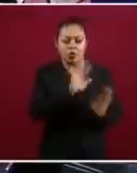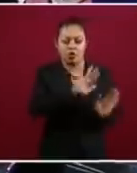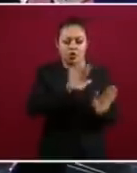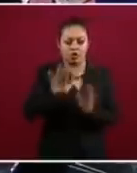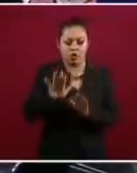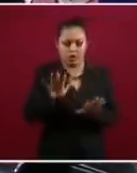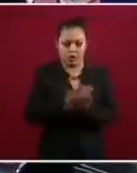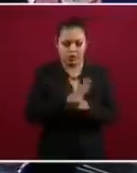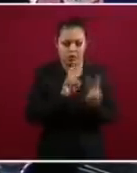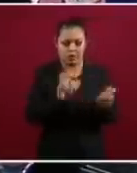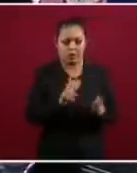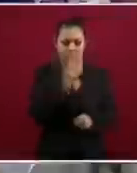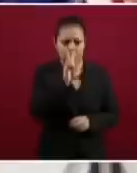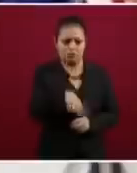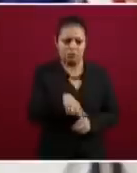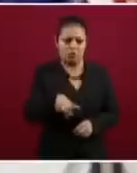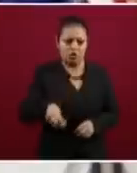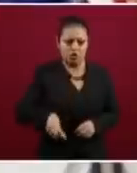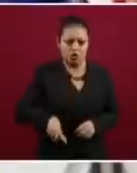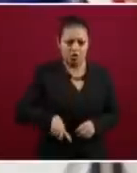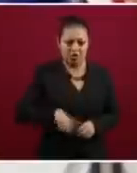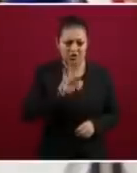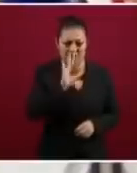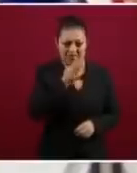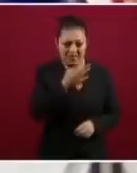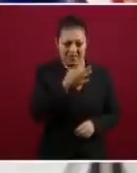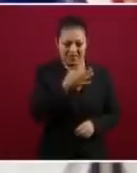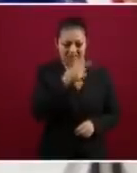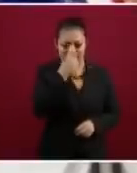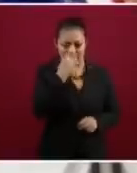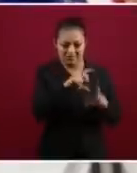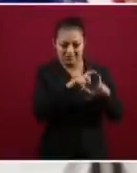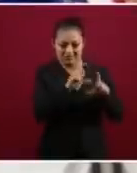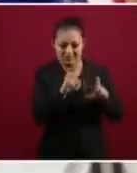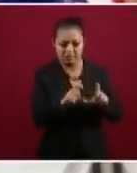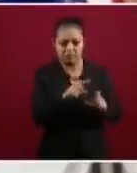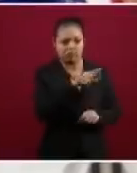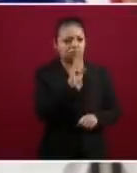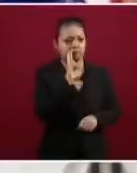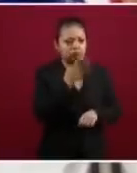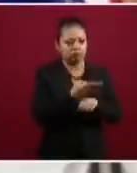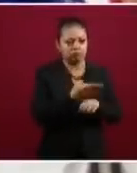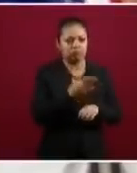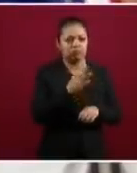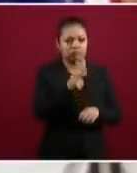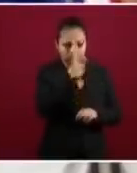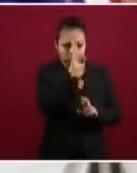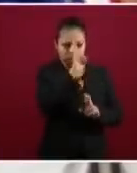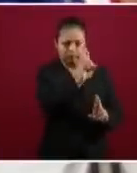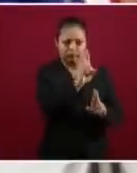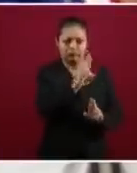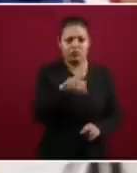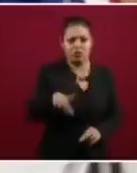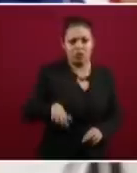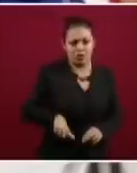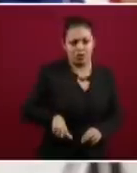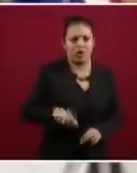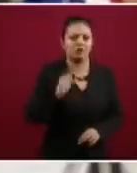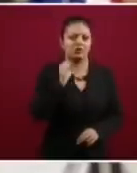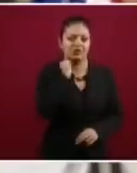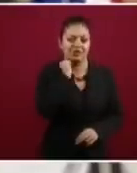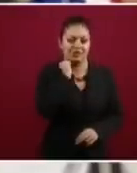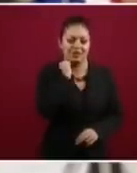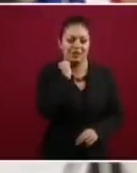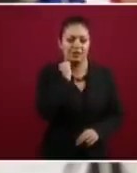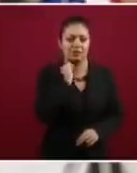que el gobierno federal es respetuoso de la autonomía de los sindicatos, también lo es que no está de acuerdo con la reelección y